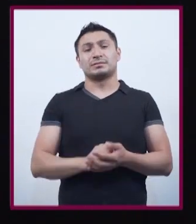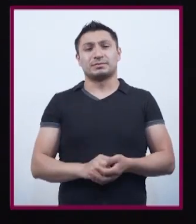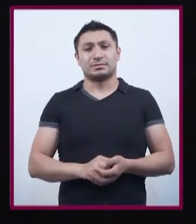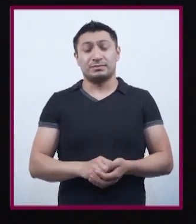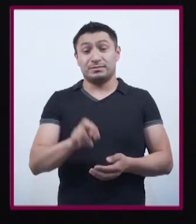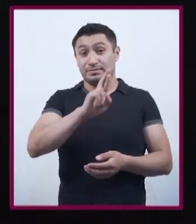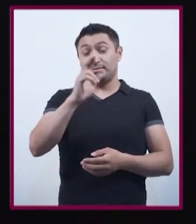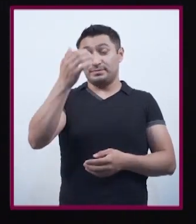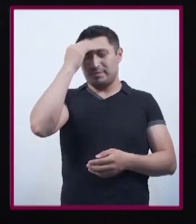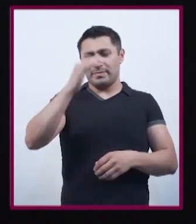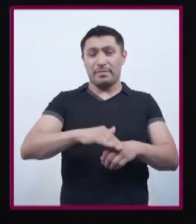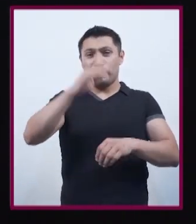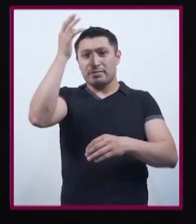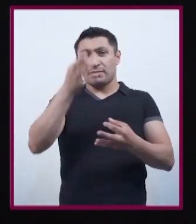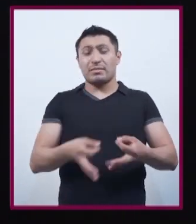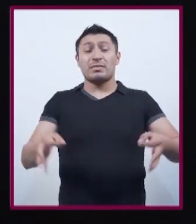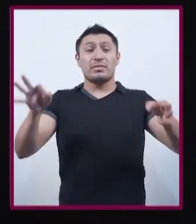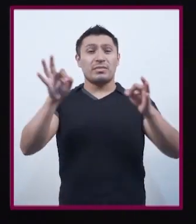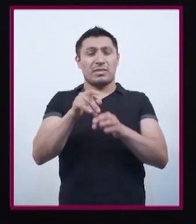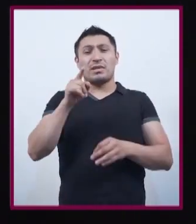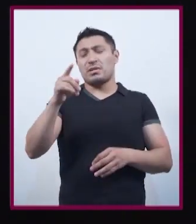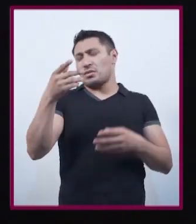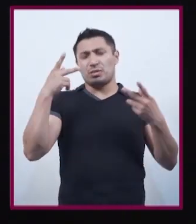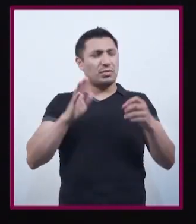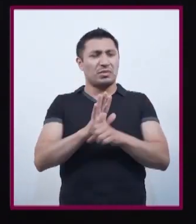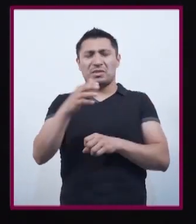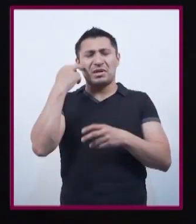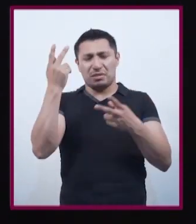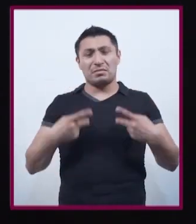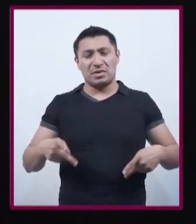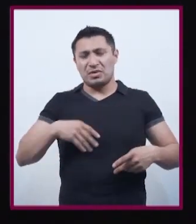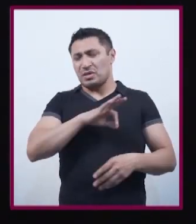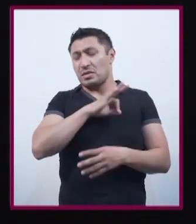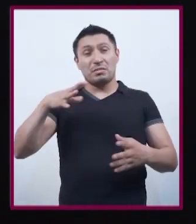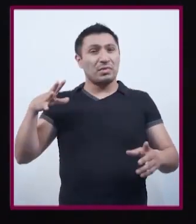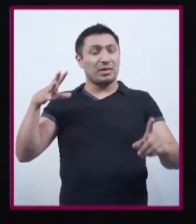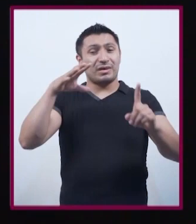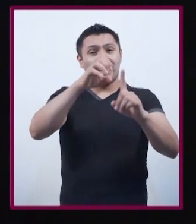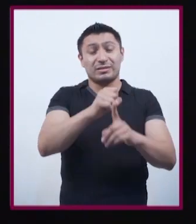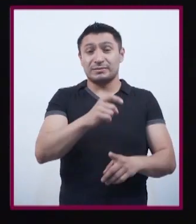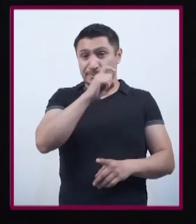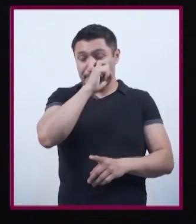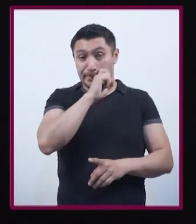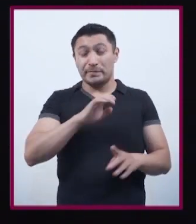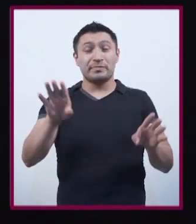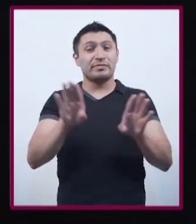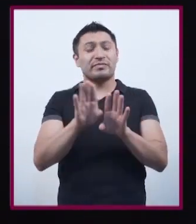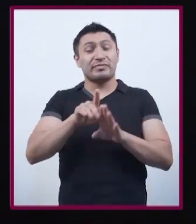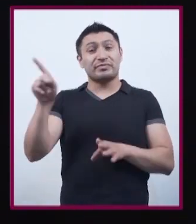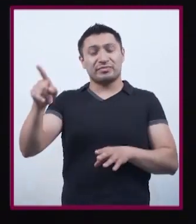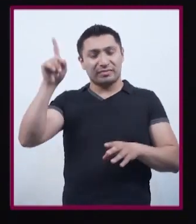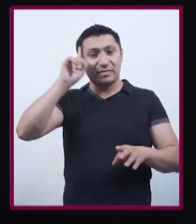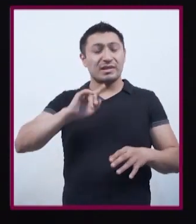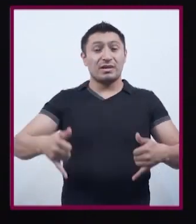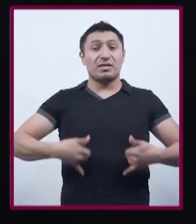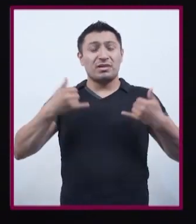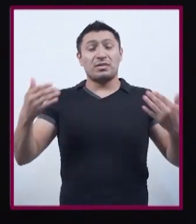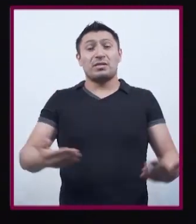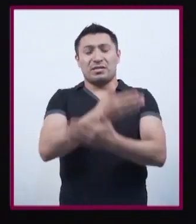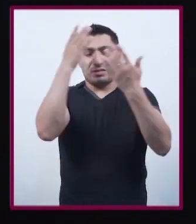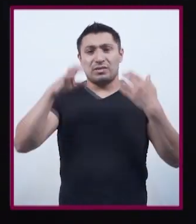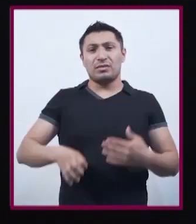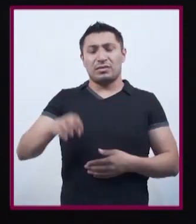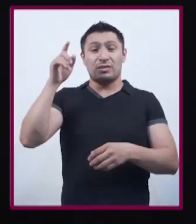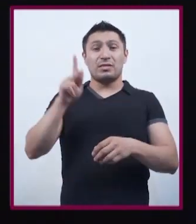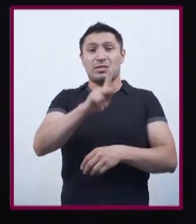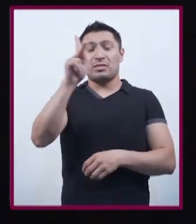cuya trayectoria fue reconocida en 1945 con el Premio Nobel de Literatura, el reconocimiento más importante al que